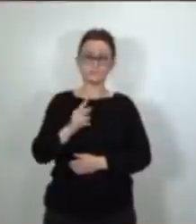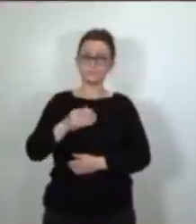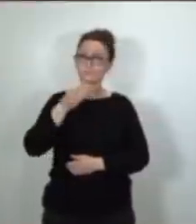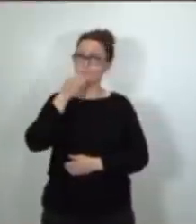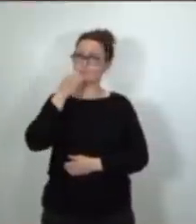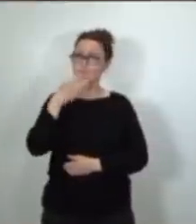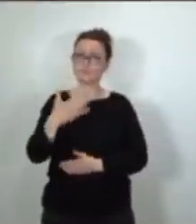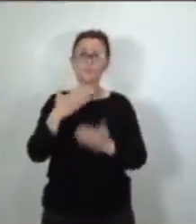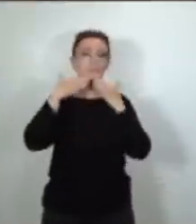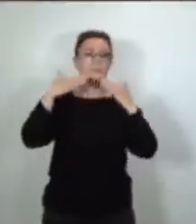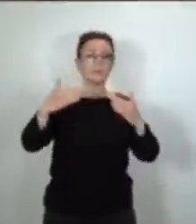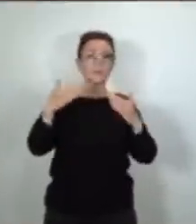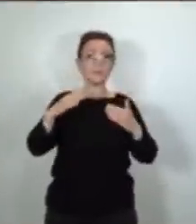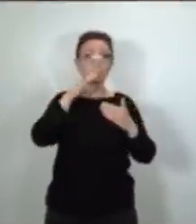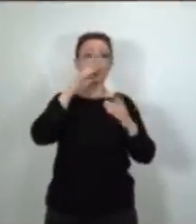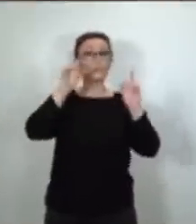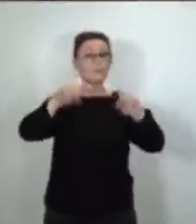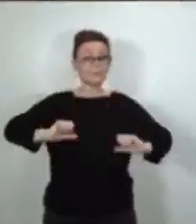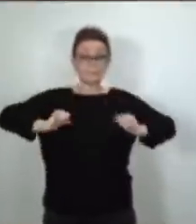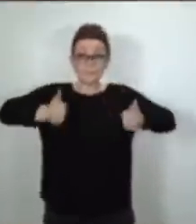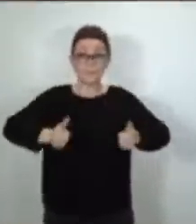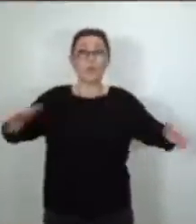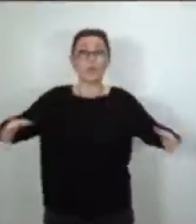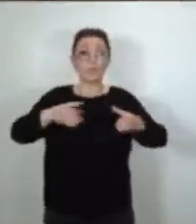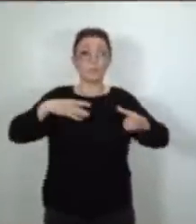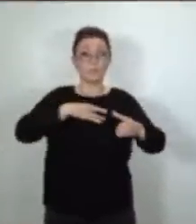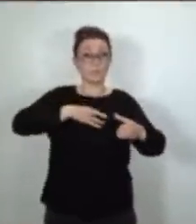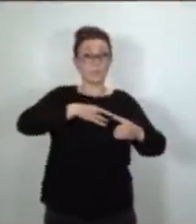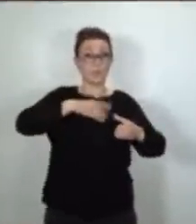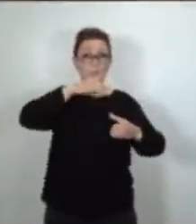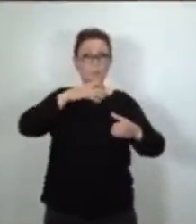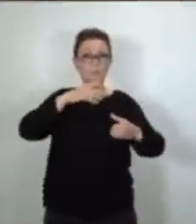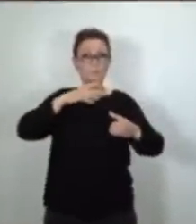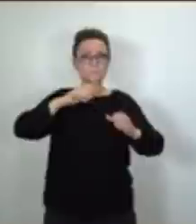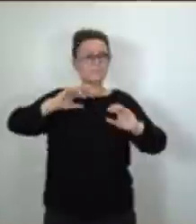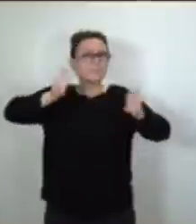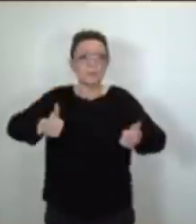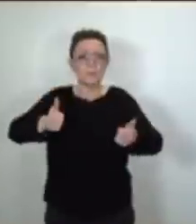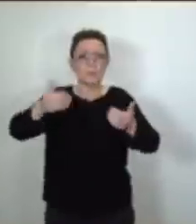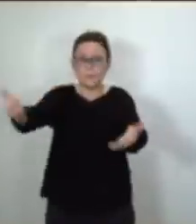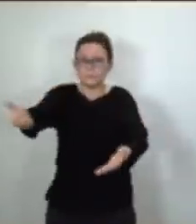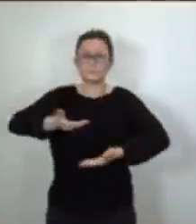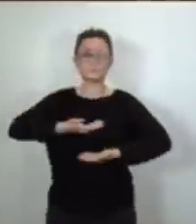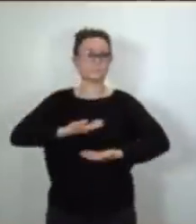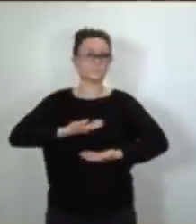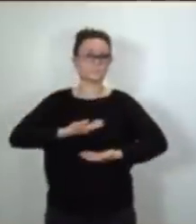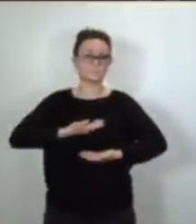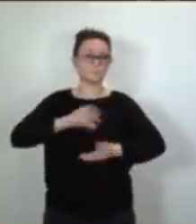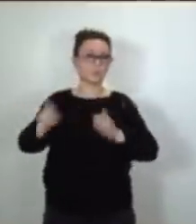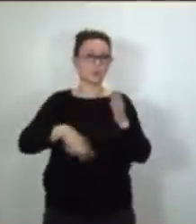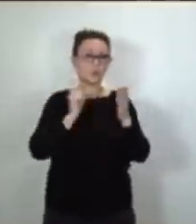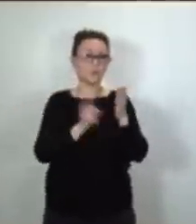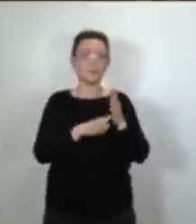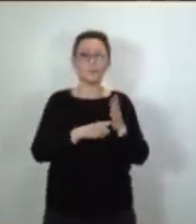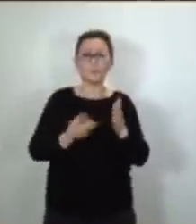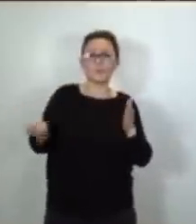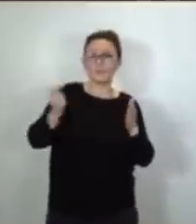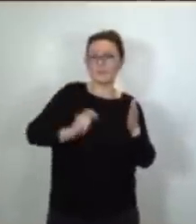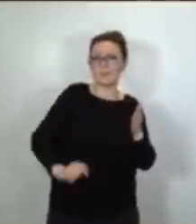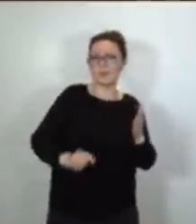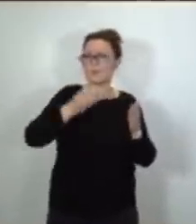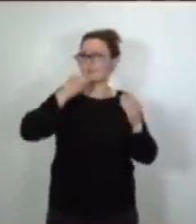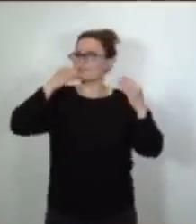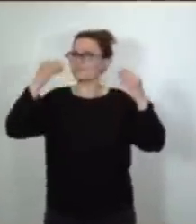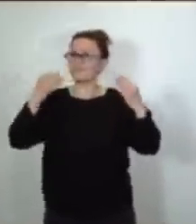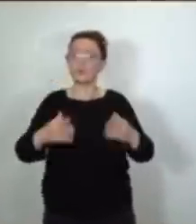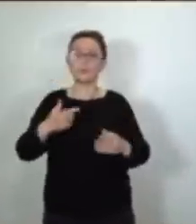muy especialmente al equipo funcionarial, porque desde el primer minuto se pusieron a nuestra disposición con el mejor talante y la mayor profesionalidad. Creo